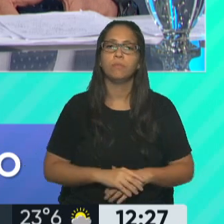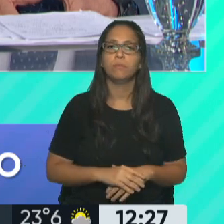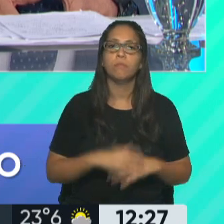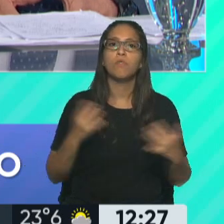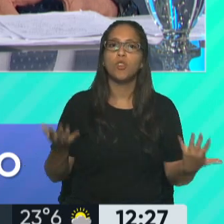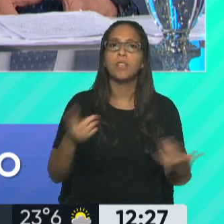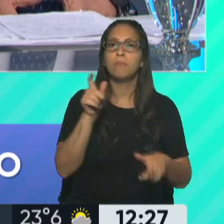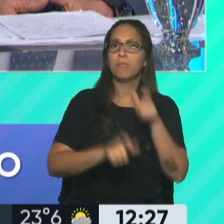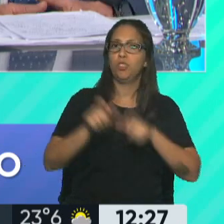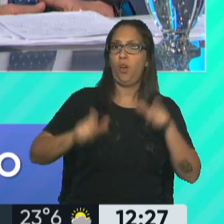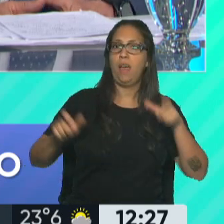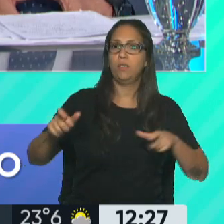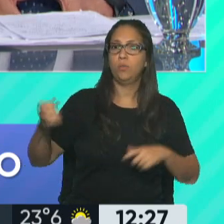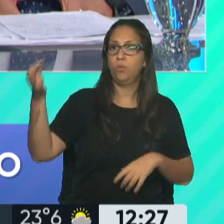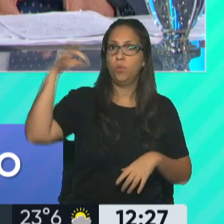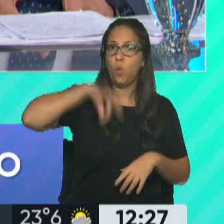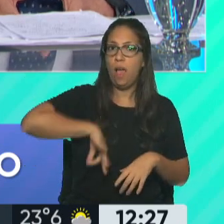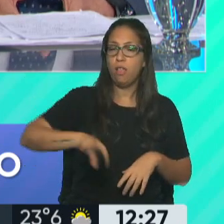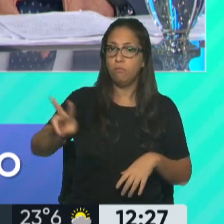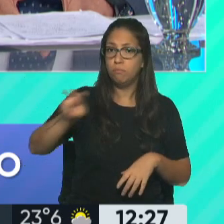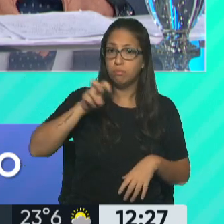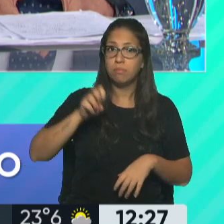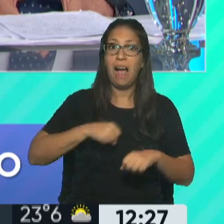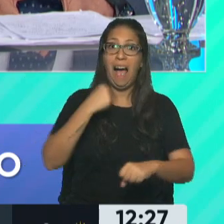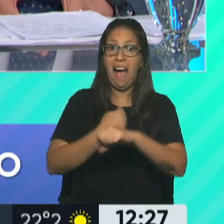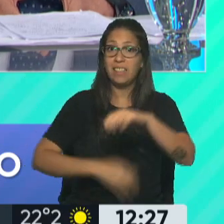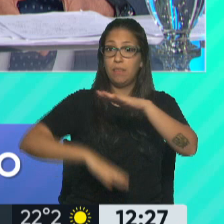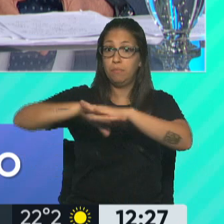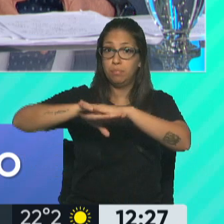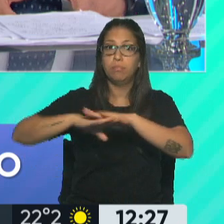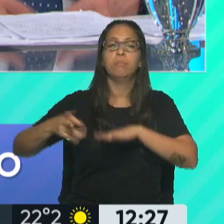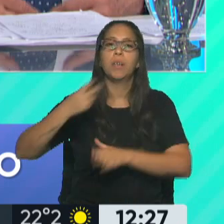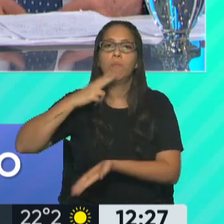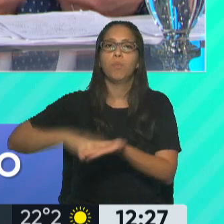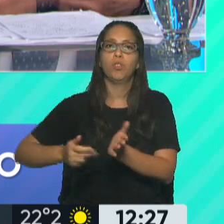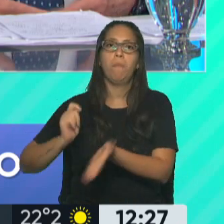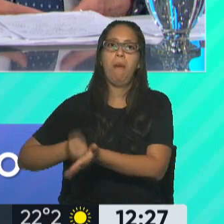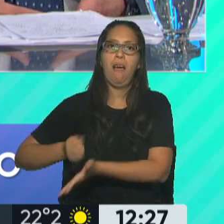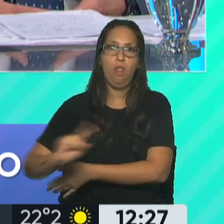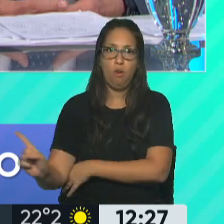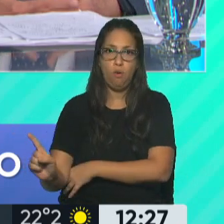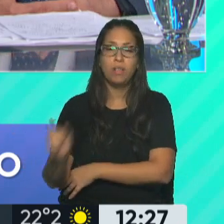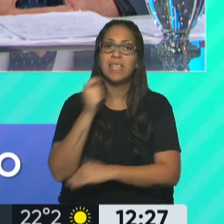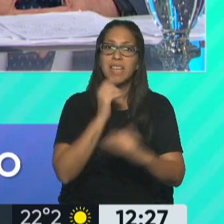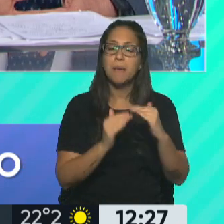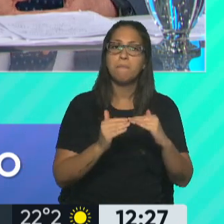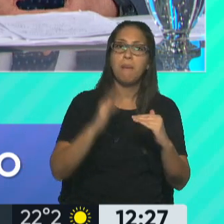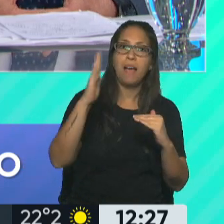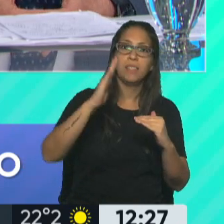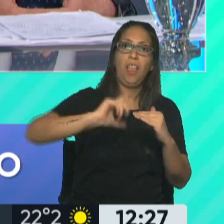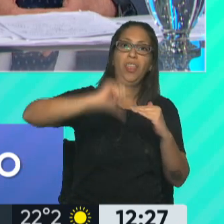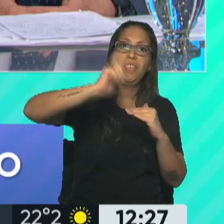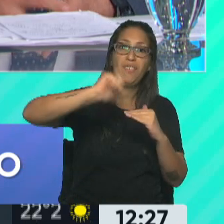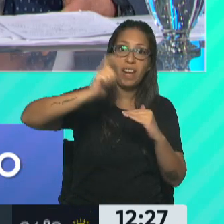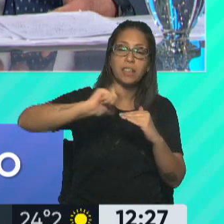los asalariados que hasta el día de hoy ganan hasta esa cifra no pagan ganancias. Cuando superan esa cifra por la diferencia